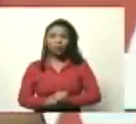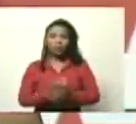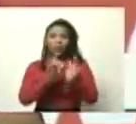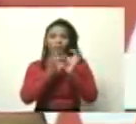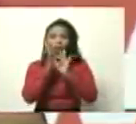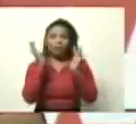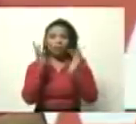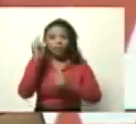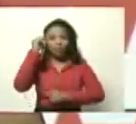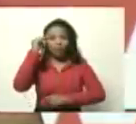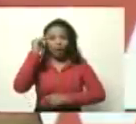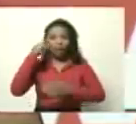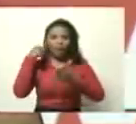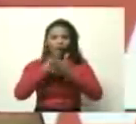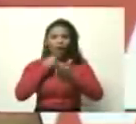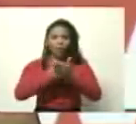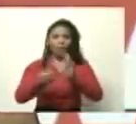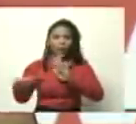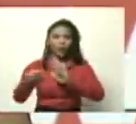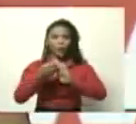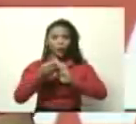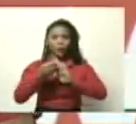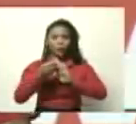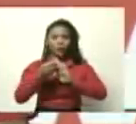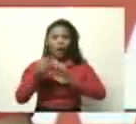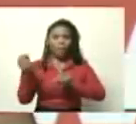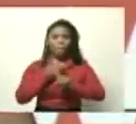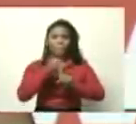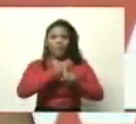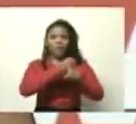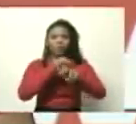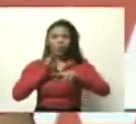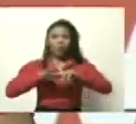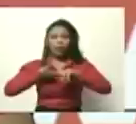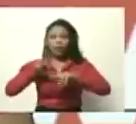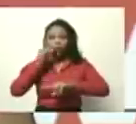25 de abril, día de la lucha contra el maltrato infantil.